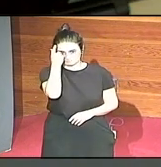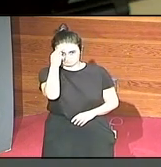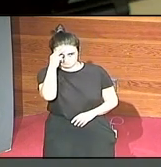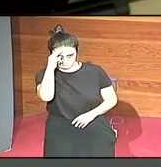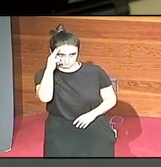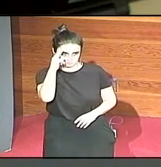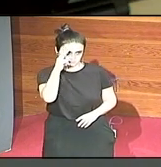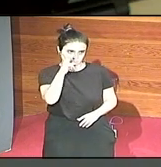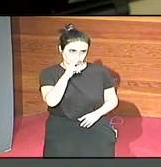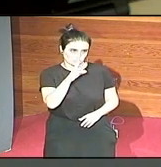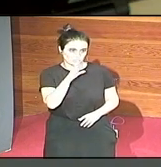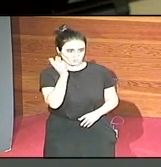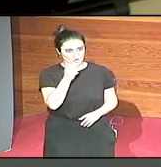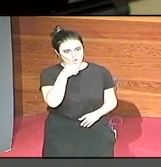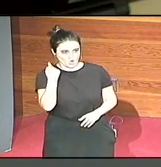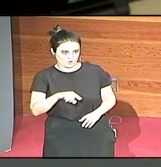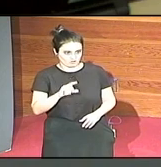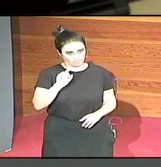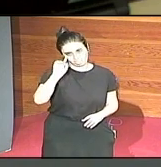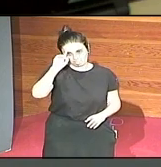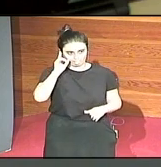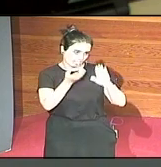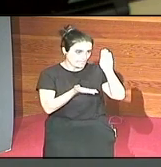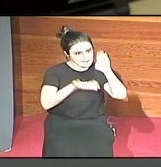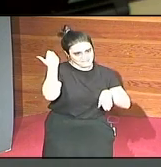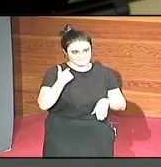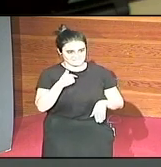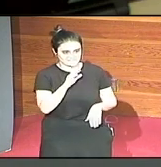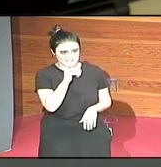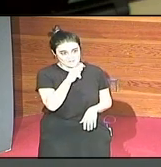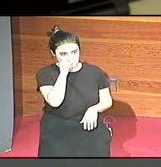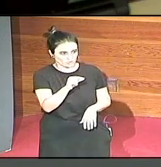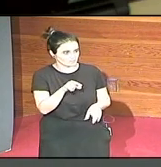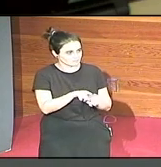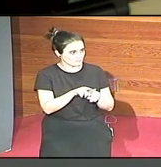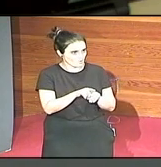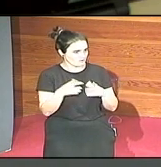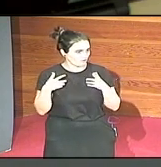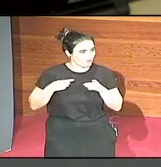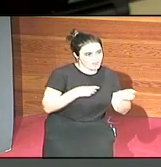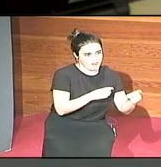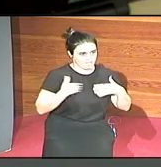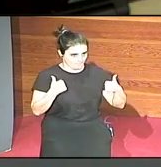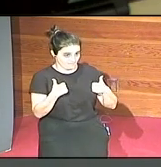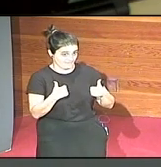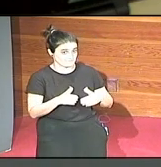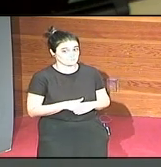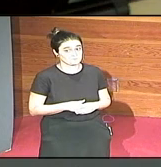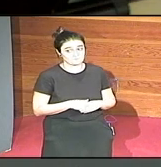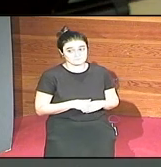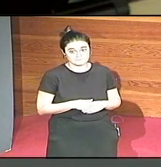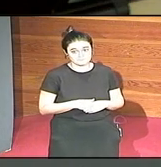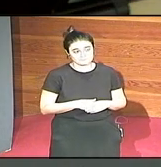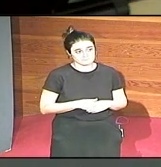por el aventurismo de Putin en este sentido. Ahora bien, evidentemente